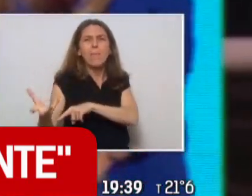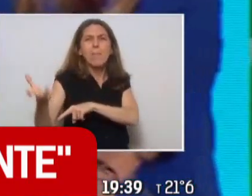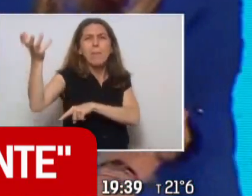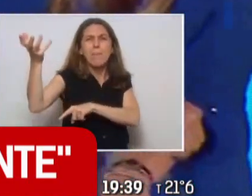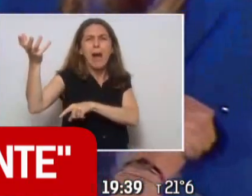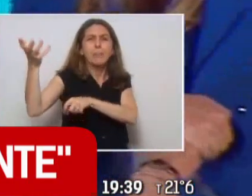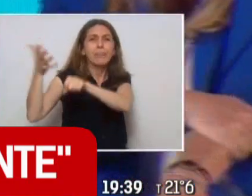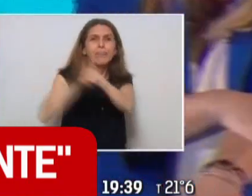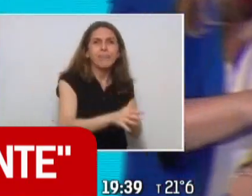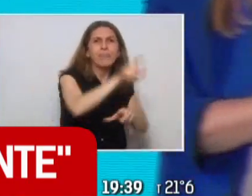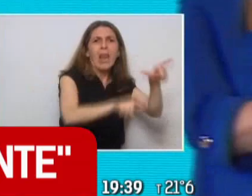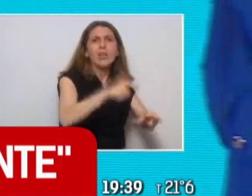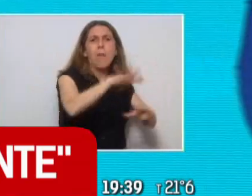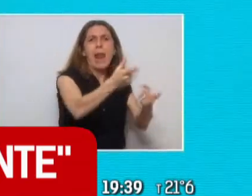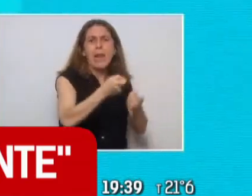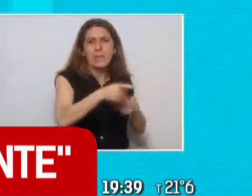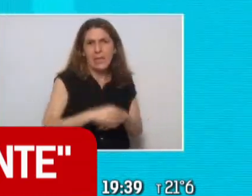más necesita.